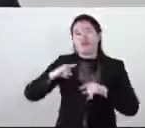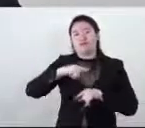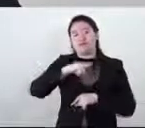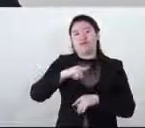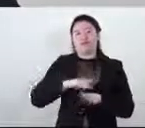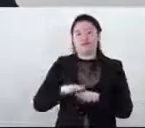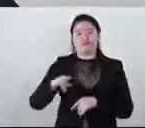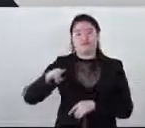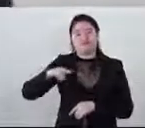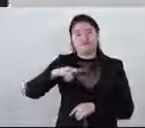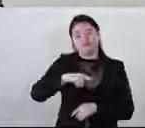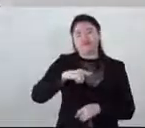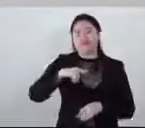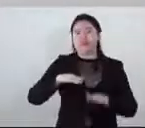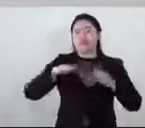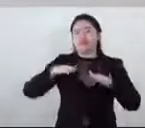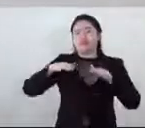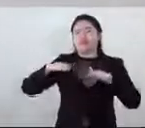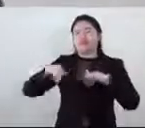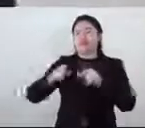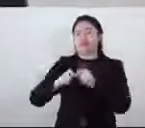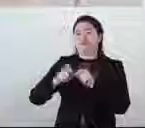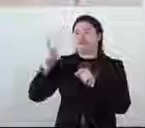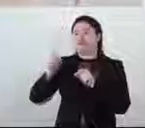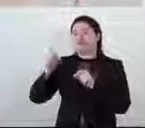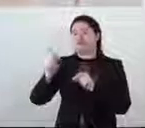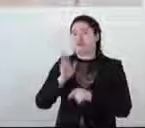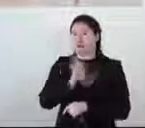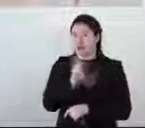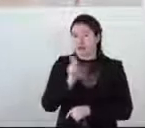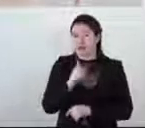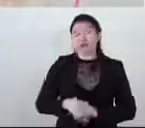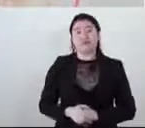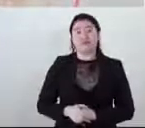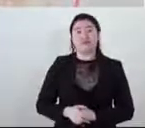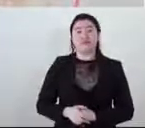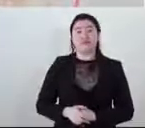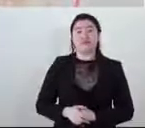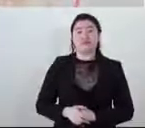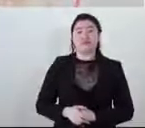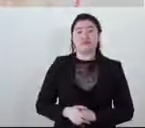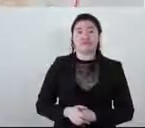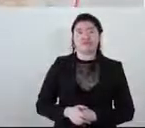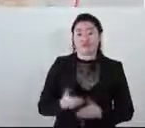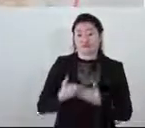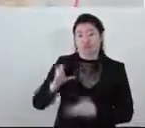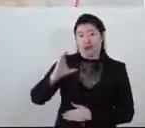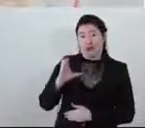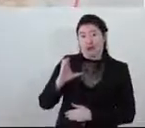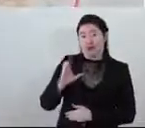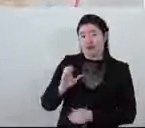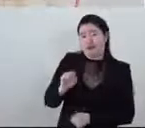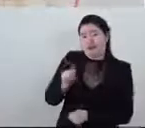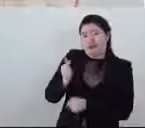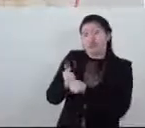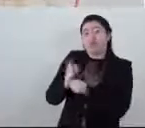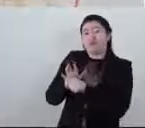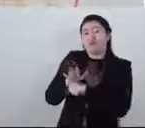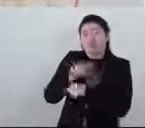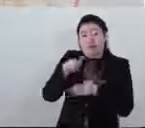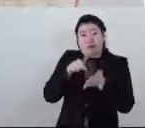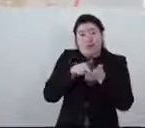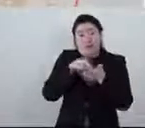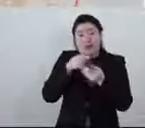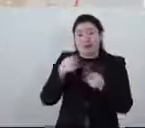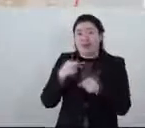generadas por la operación. Huellas de impacto, vibración en T1. Inciso C, se observa la condición de desprendimiento y